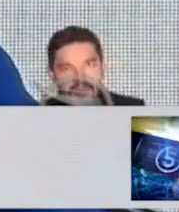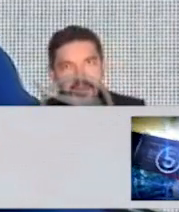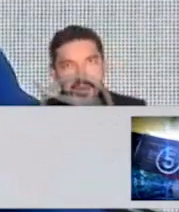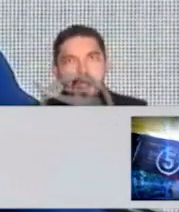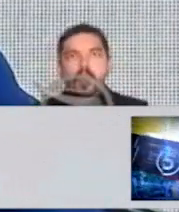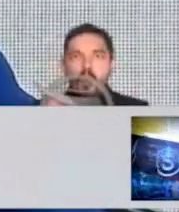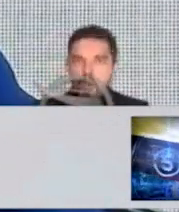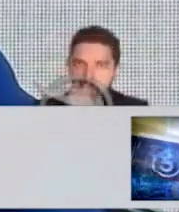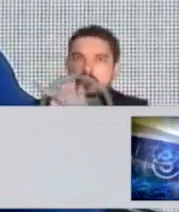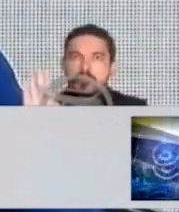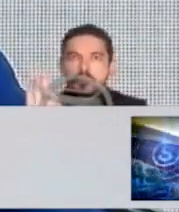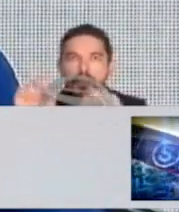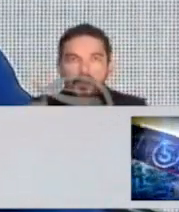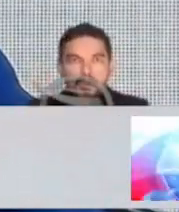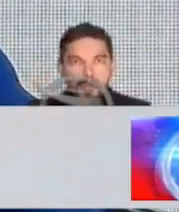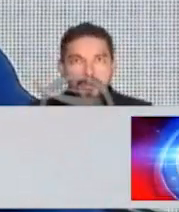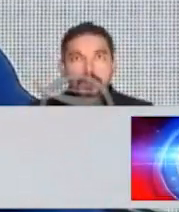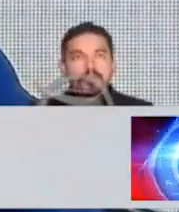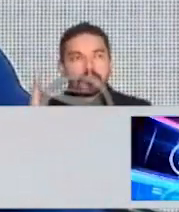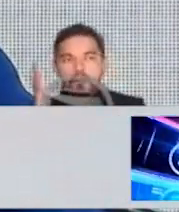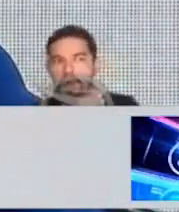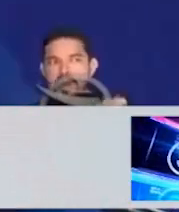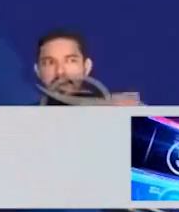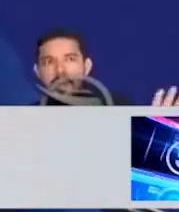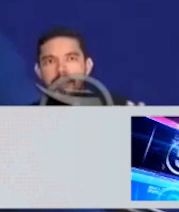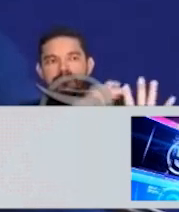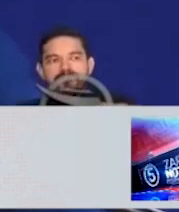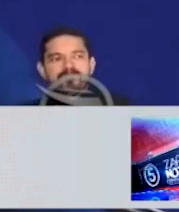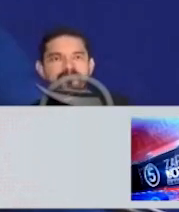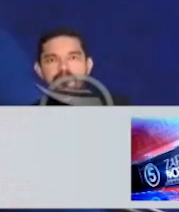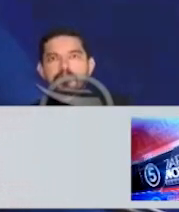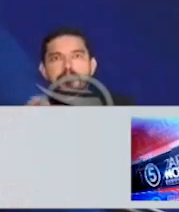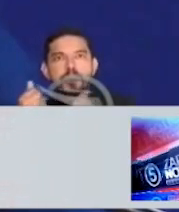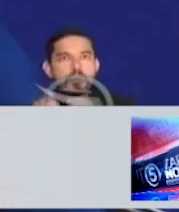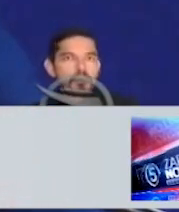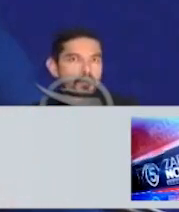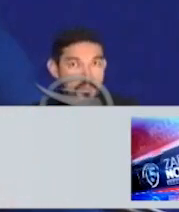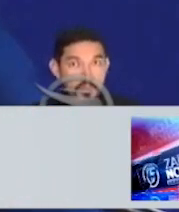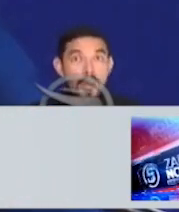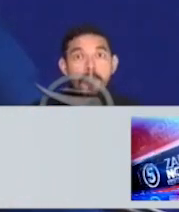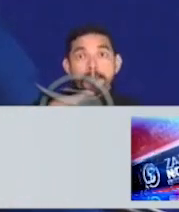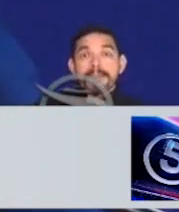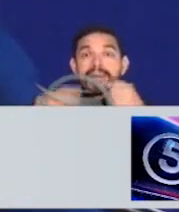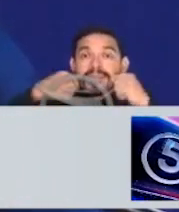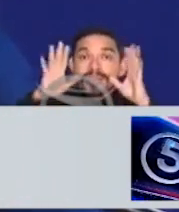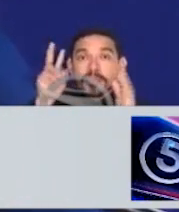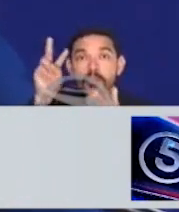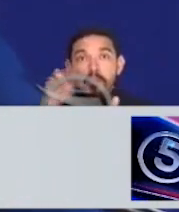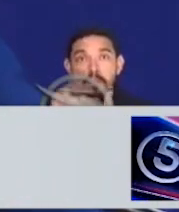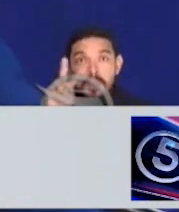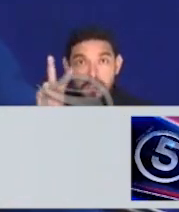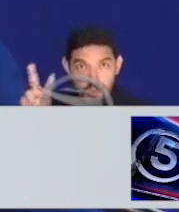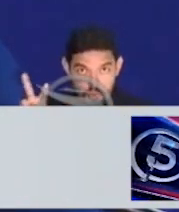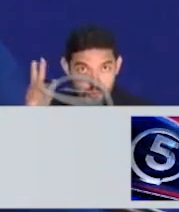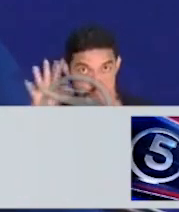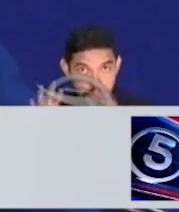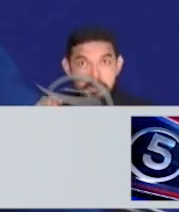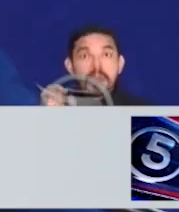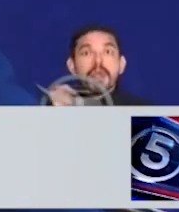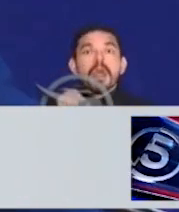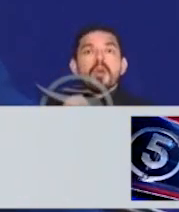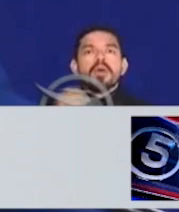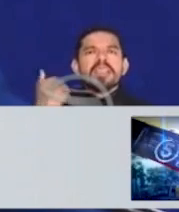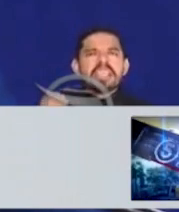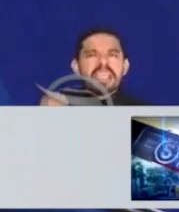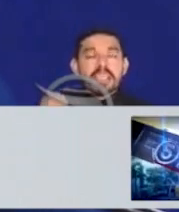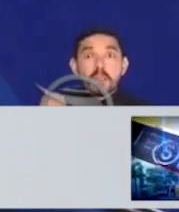Ecuador. Les hemos quitado a ellos el dinero. A diciembre del 2022, el Ecuador tenía